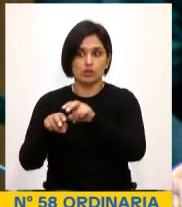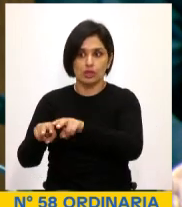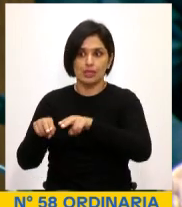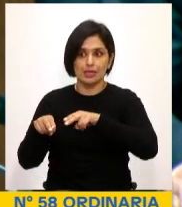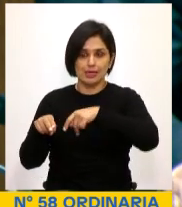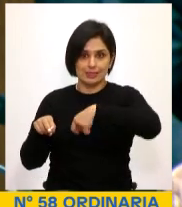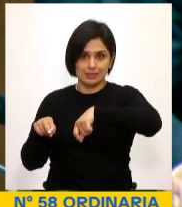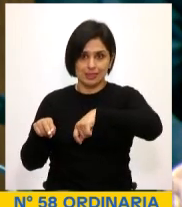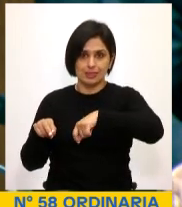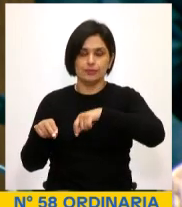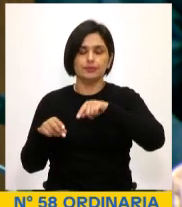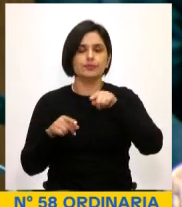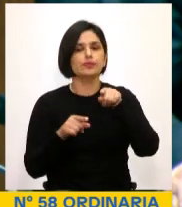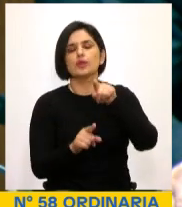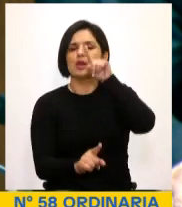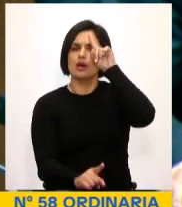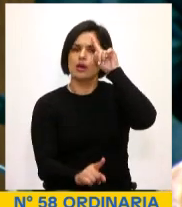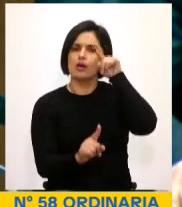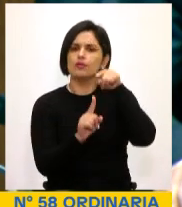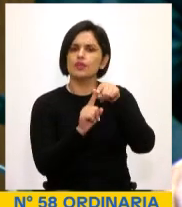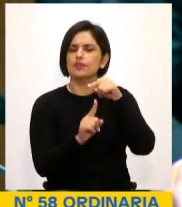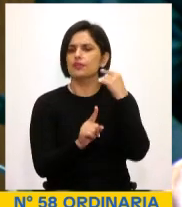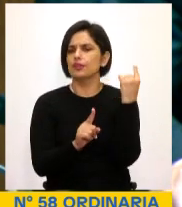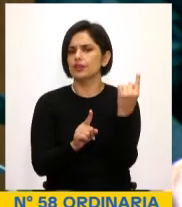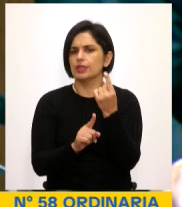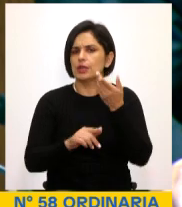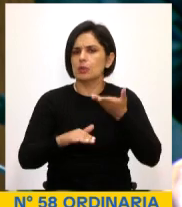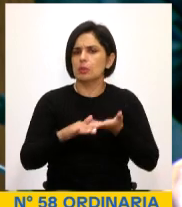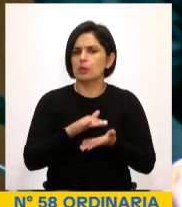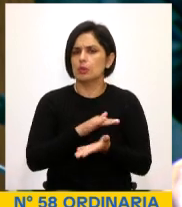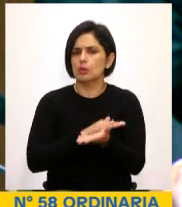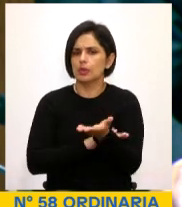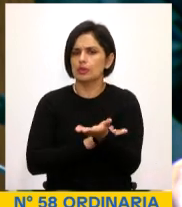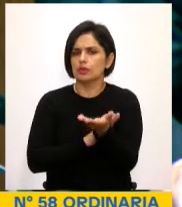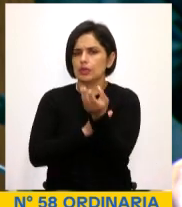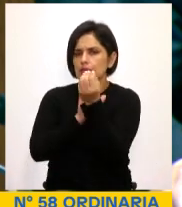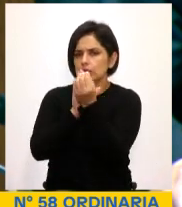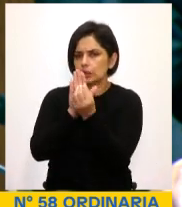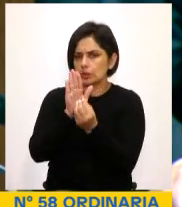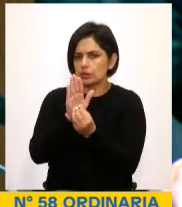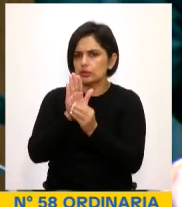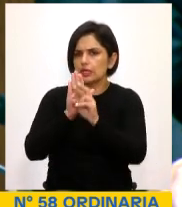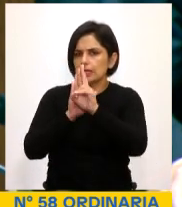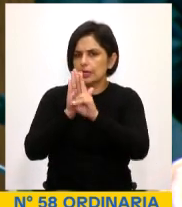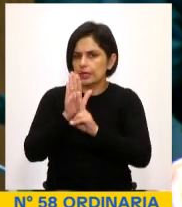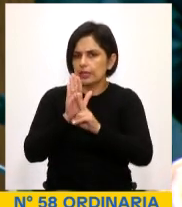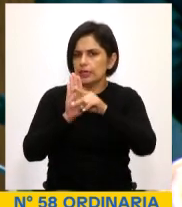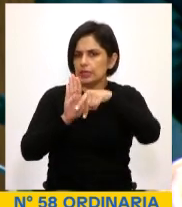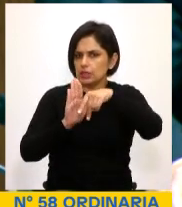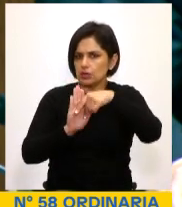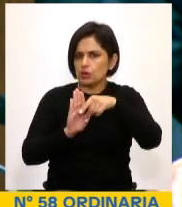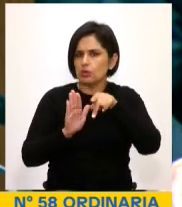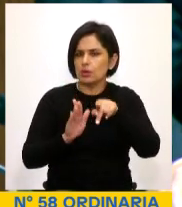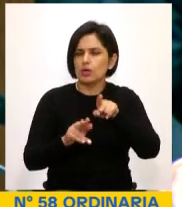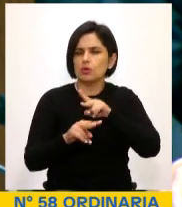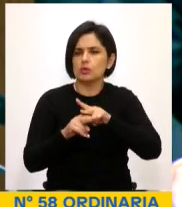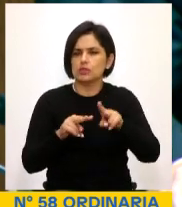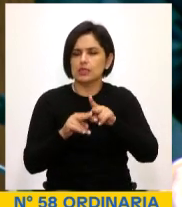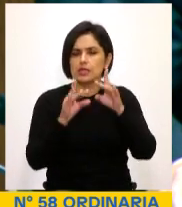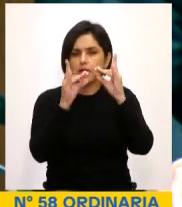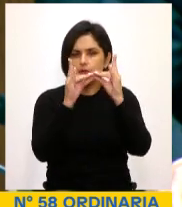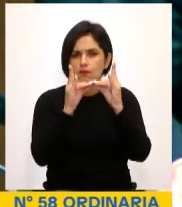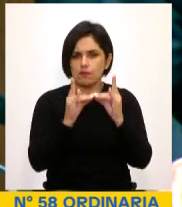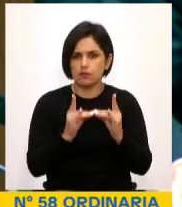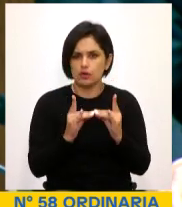el objetivo en términos generales del proyecto propuesto por la comisión es introducir regulaciones en cuanto a la realización de Funerales